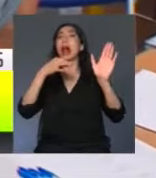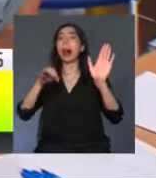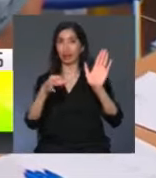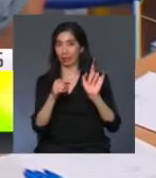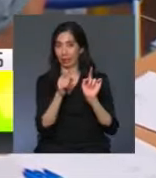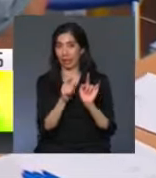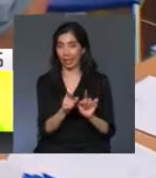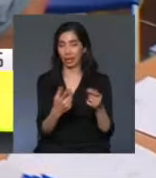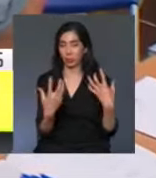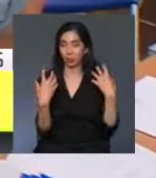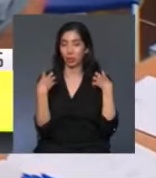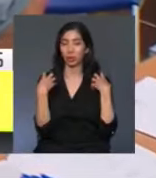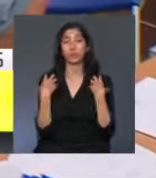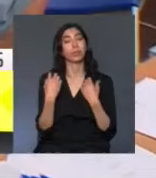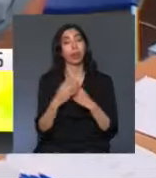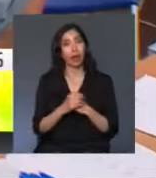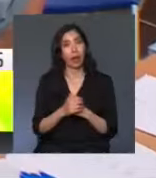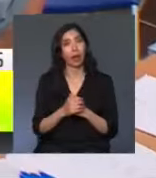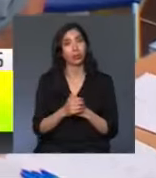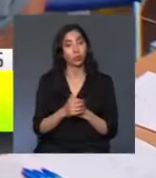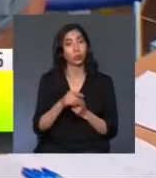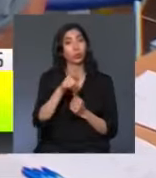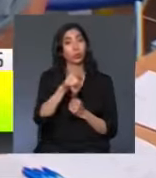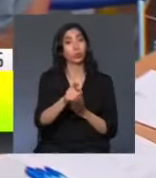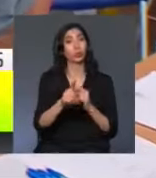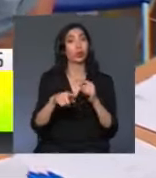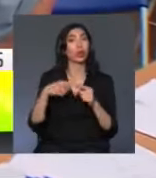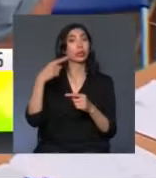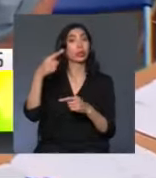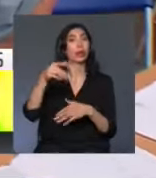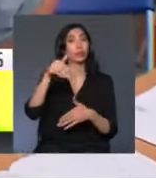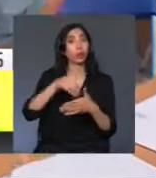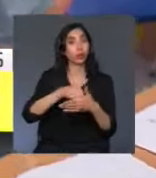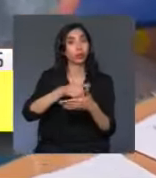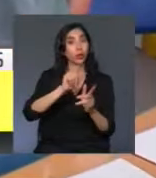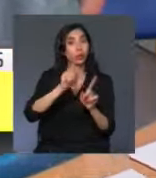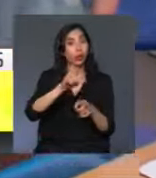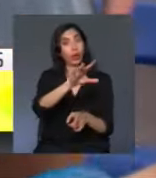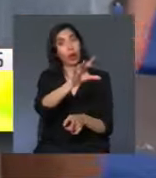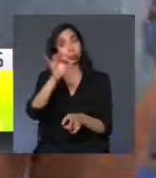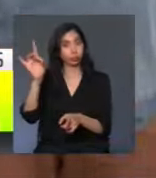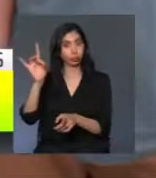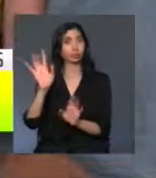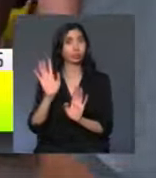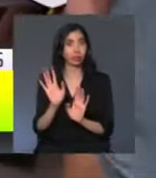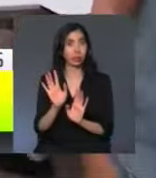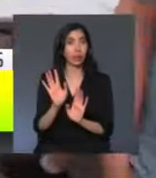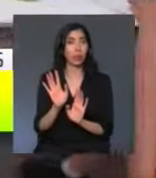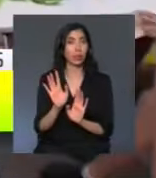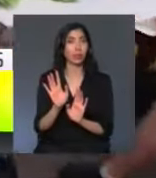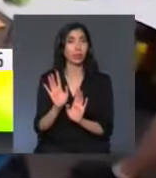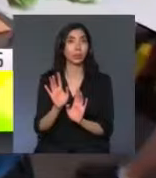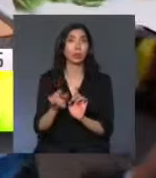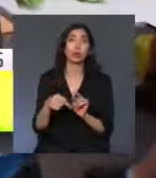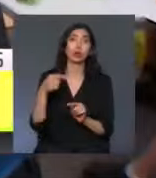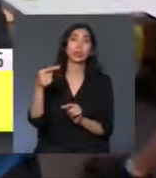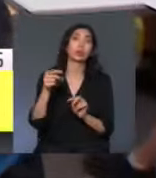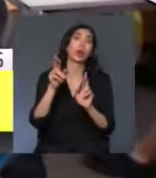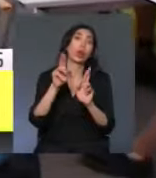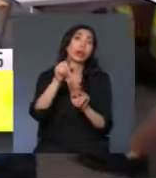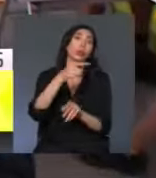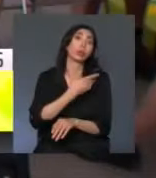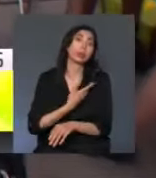ahora seguramente te van a llamar para otras elecciones, va a quedar ya ahí en el CERVEL listo. La próxima vamos de presidente para poder hacer eso, entonces, ese proceso.